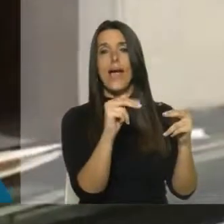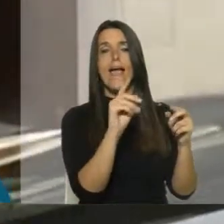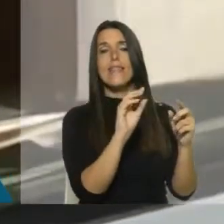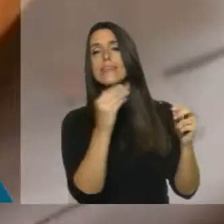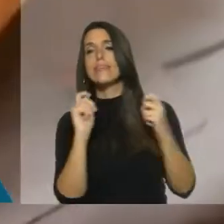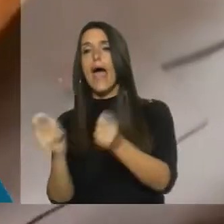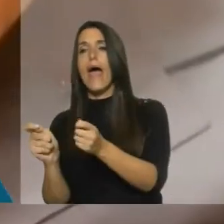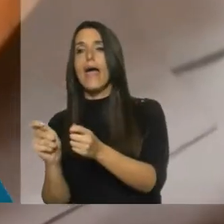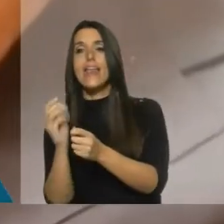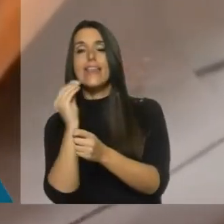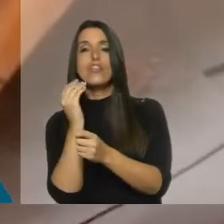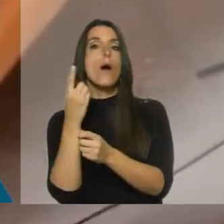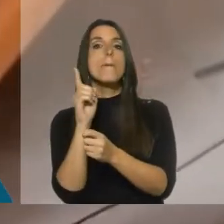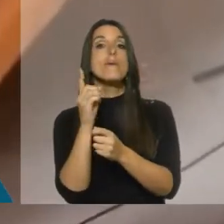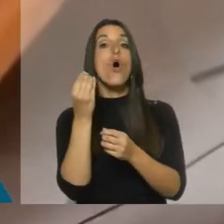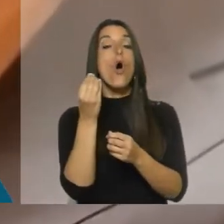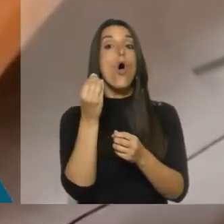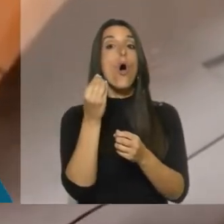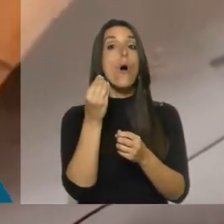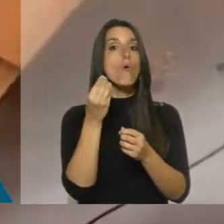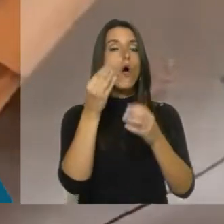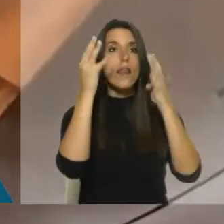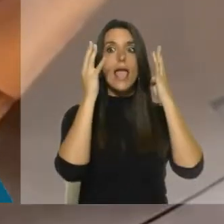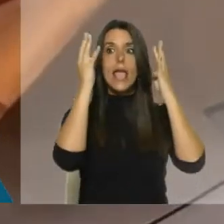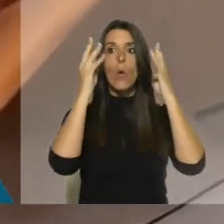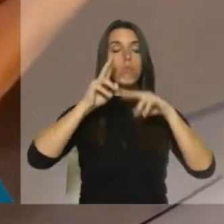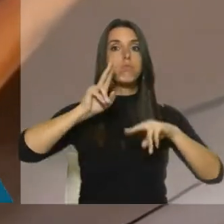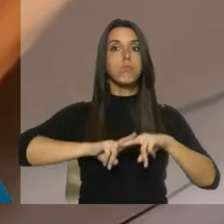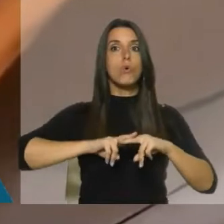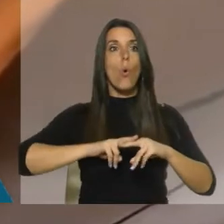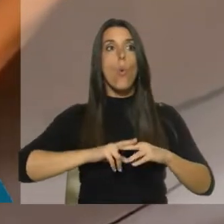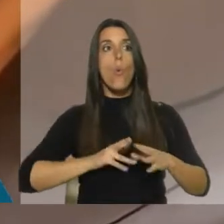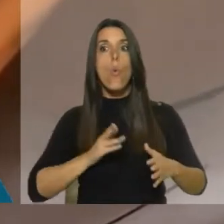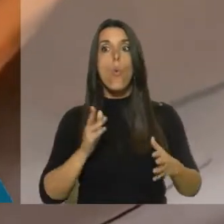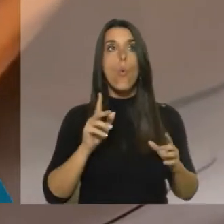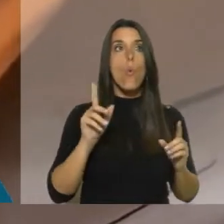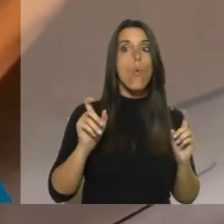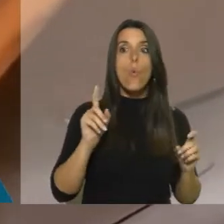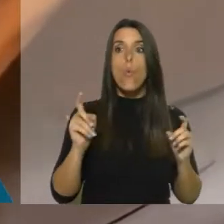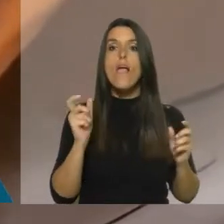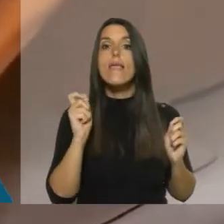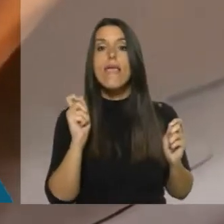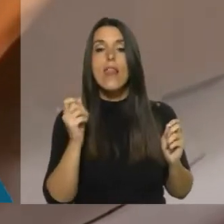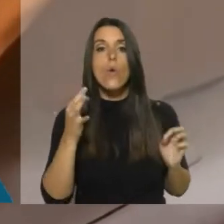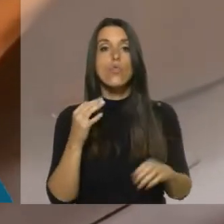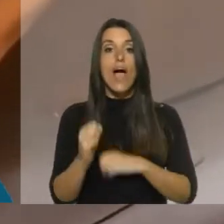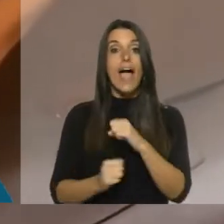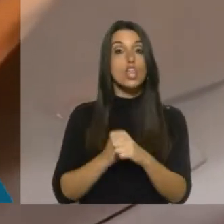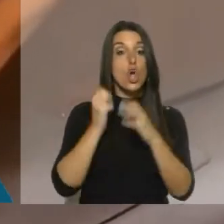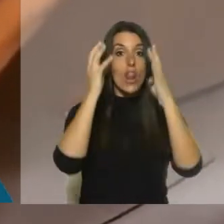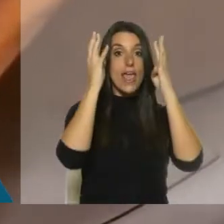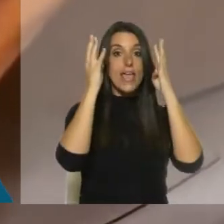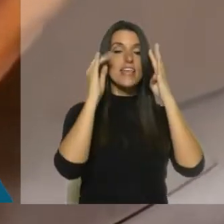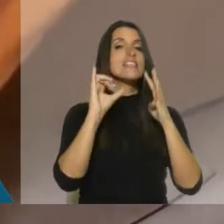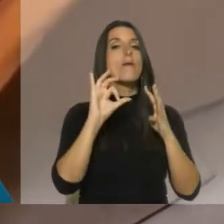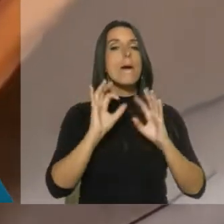Sin embargo, el trauma del abandono del trono dejó esa cuestión en meras especulaciones. En los últimos años, la monarca se dedicó